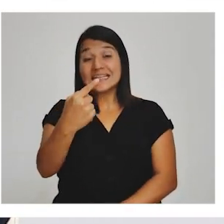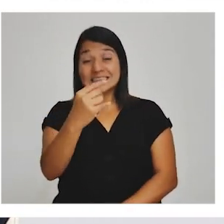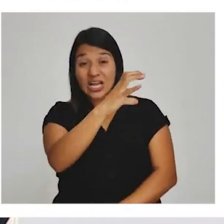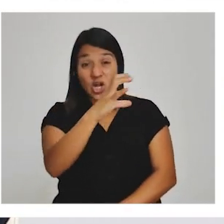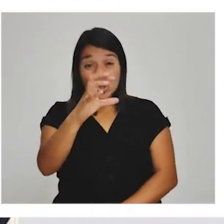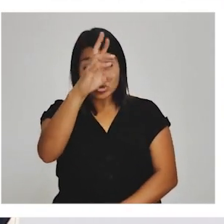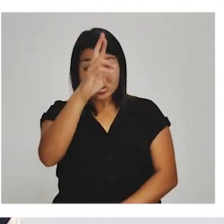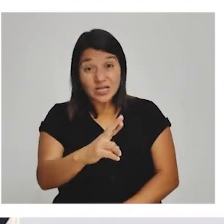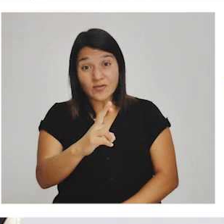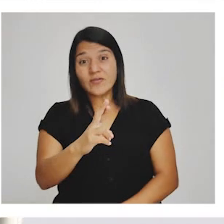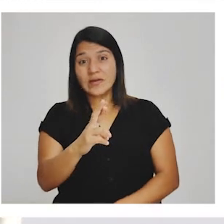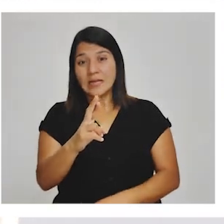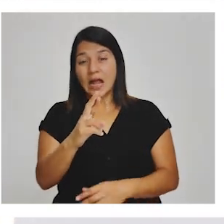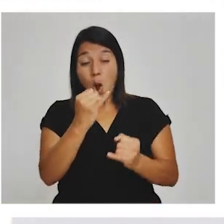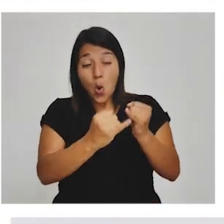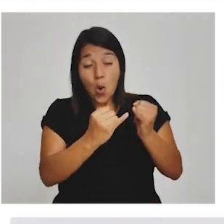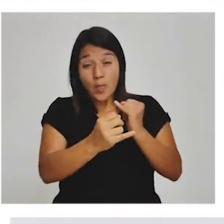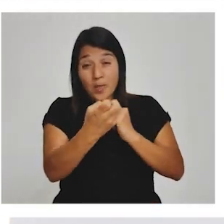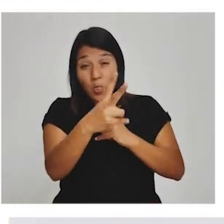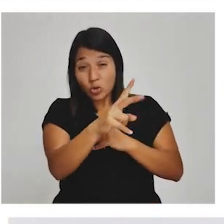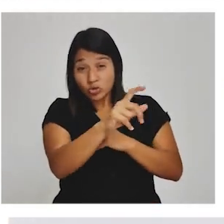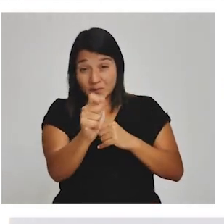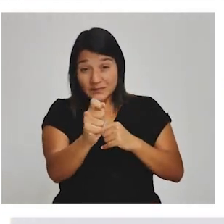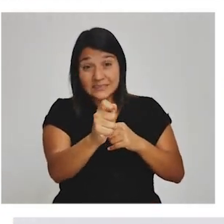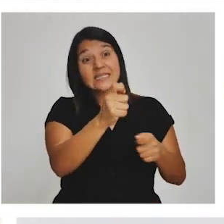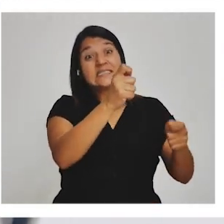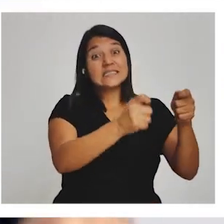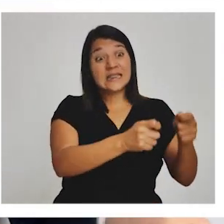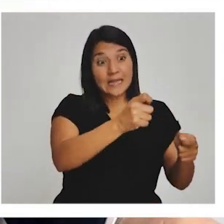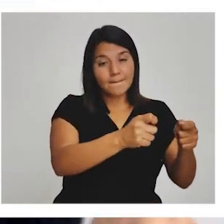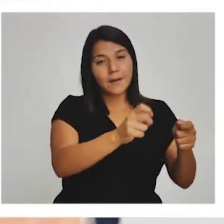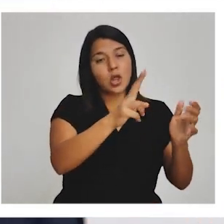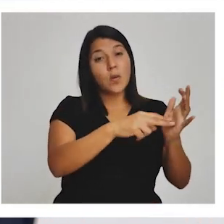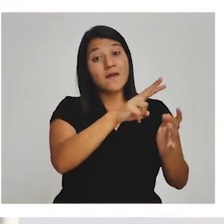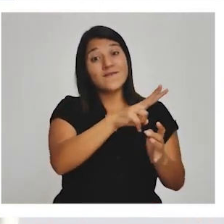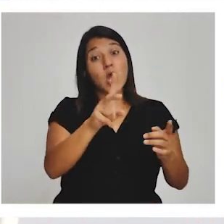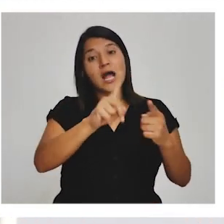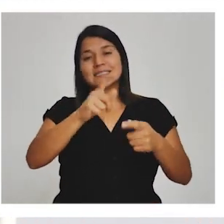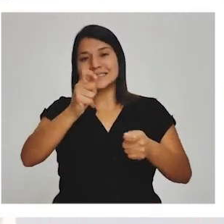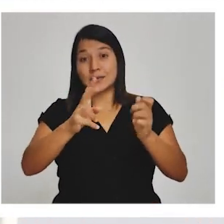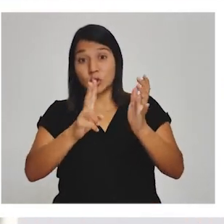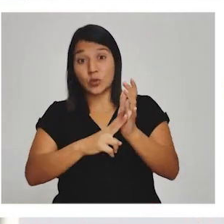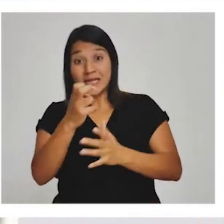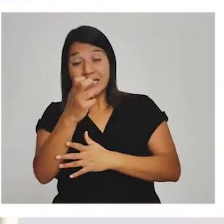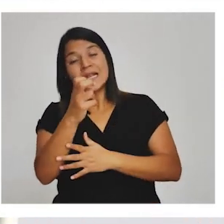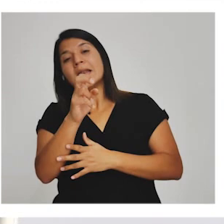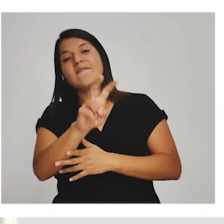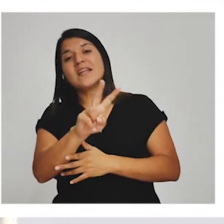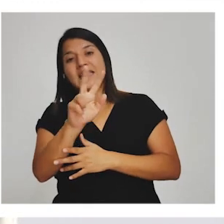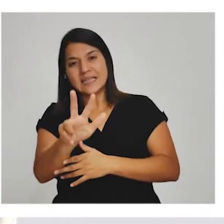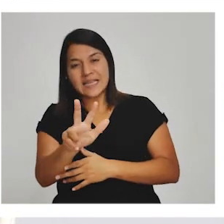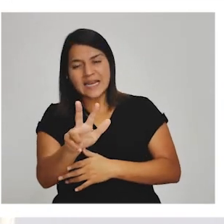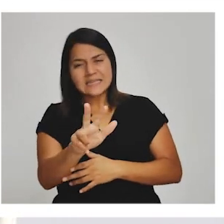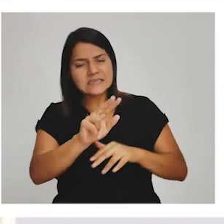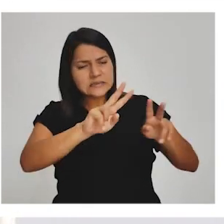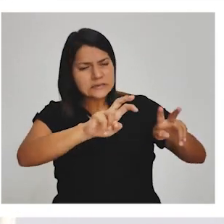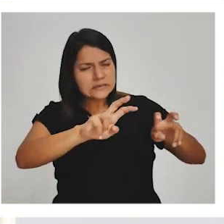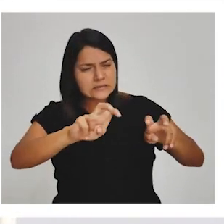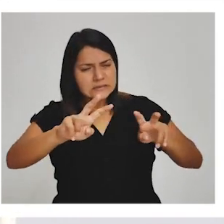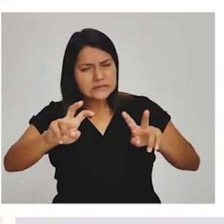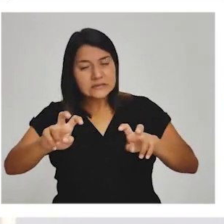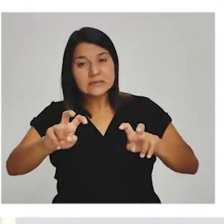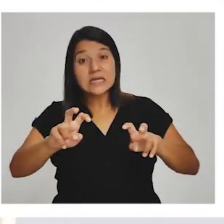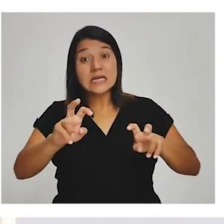en septiembre. La OCDE de nuevo publica cómo le fue a sus 38 miembros y resulta que al que mejor le